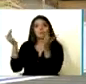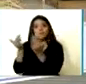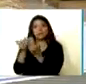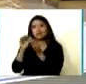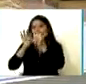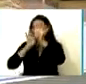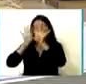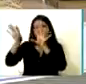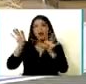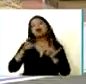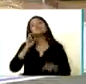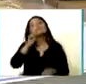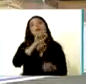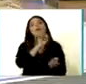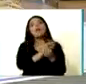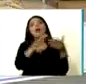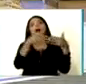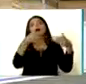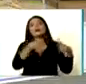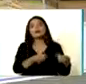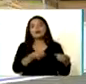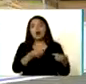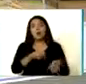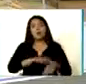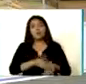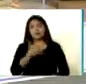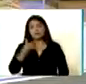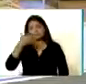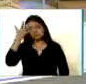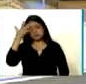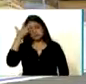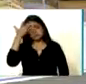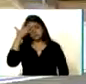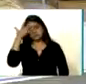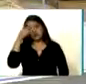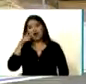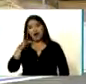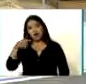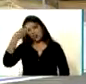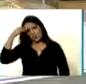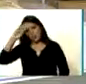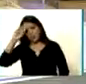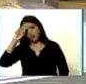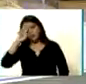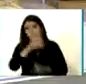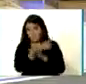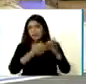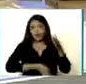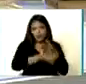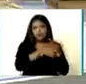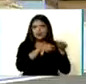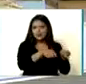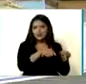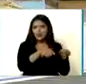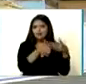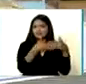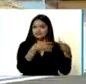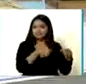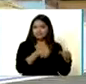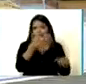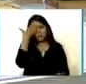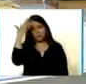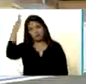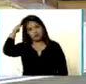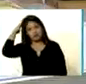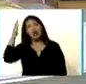de Guantánamo, porque fue Barack Obama a lavarse la cara a Cuba y no cerró Guantánamo, no ha levantado el bloqueo. Es la misma hipocresía, porque con un presidente negro en la